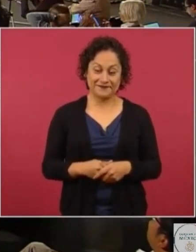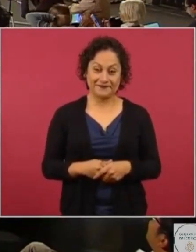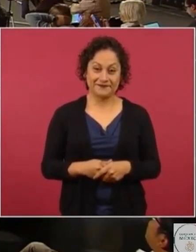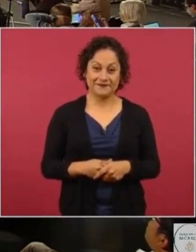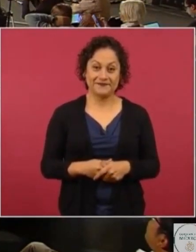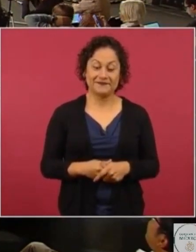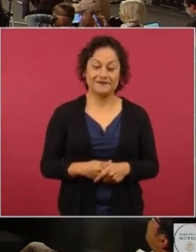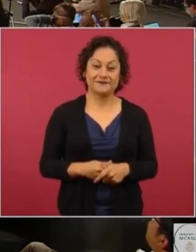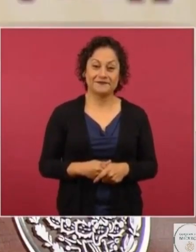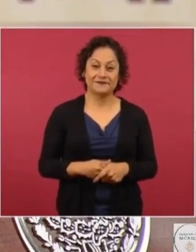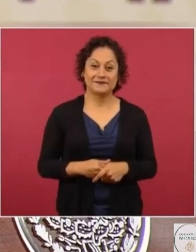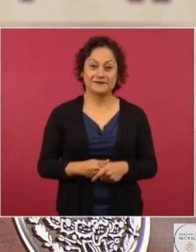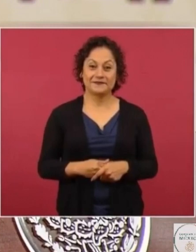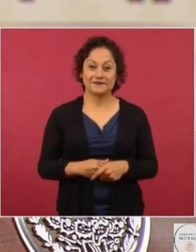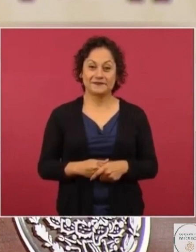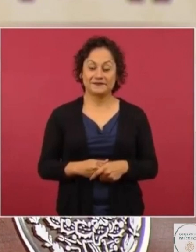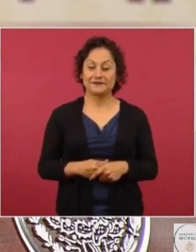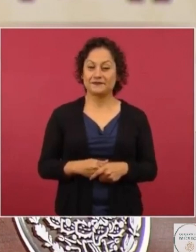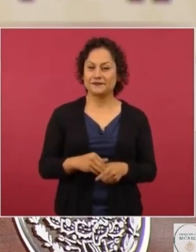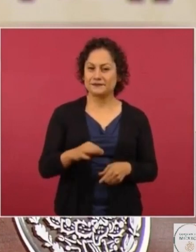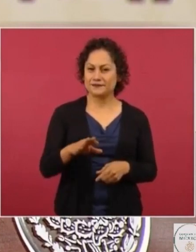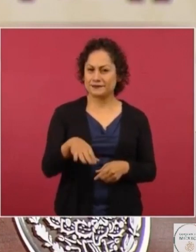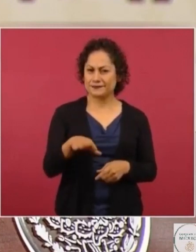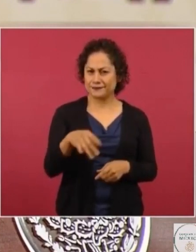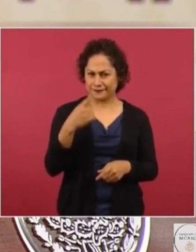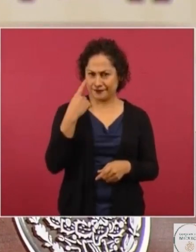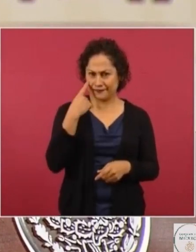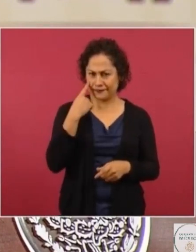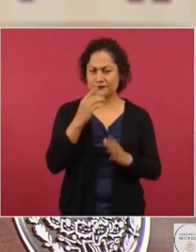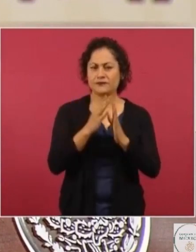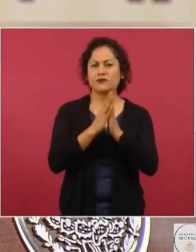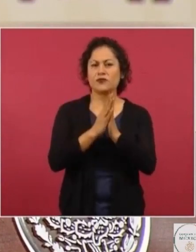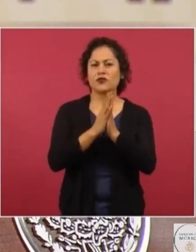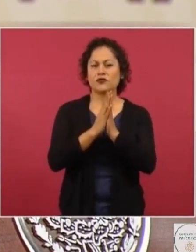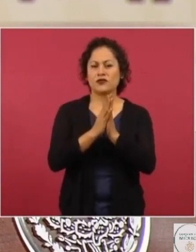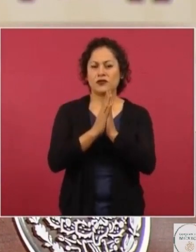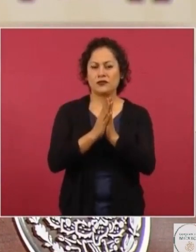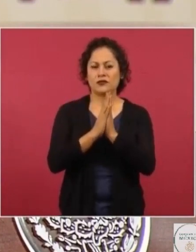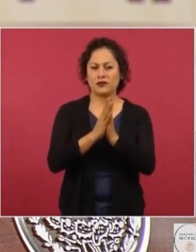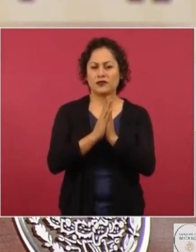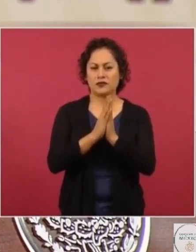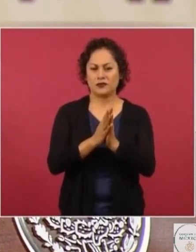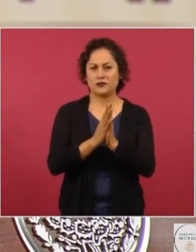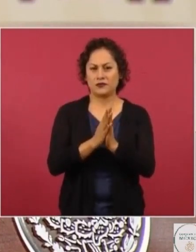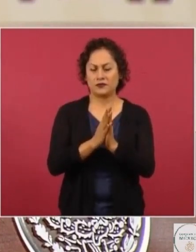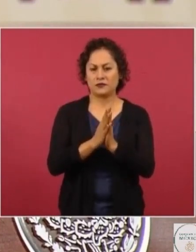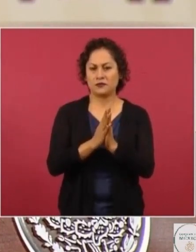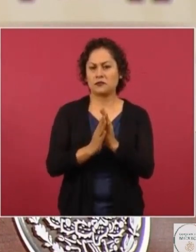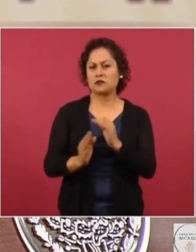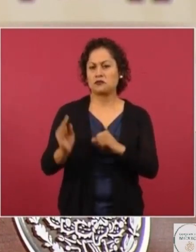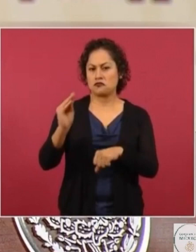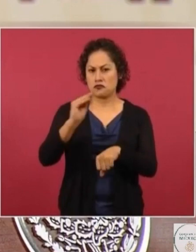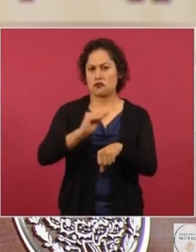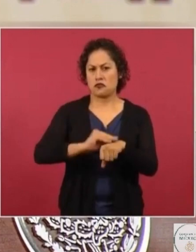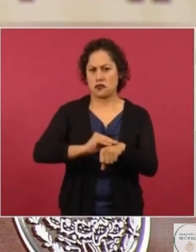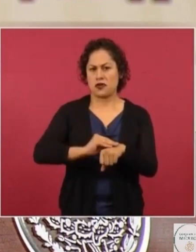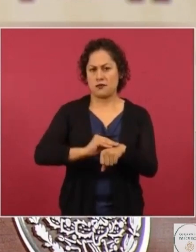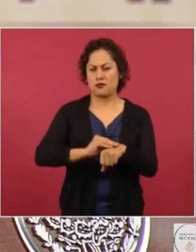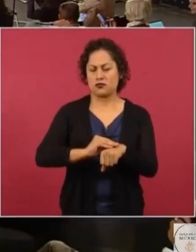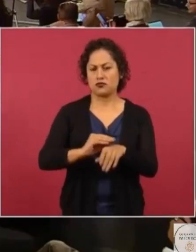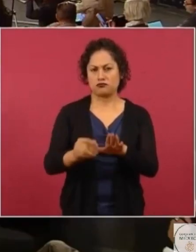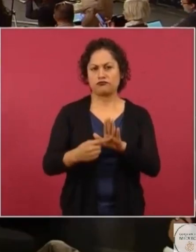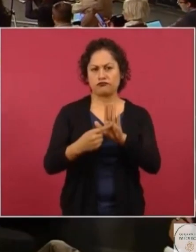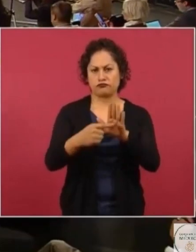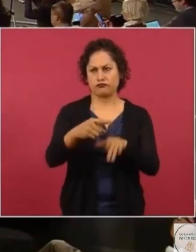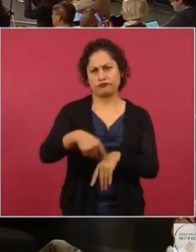A ver si ponemos el programa para los que quieran ver los juegos.